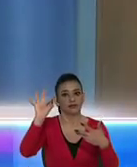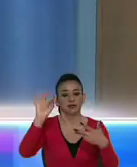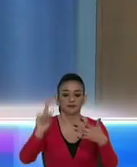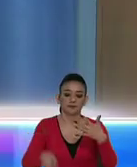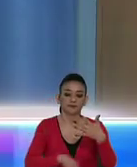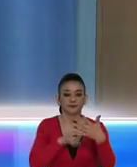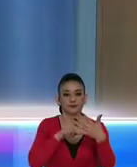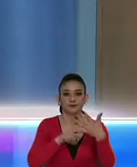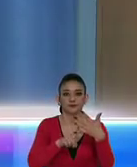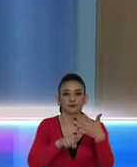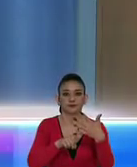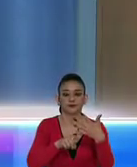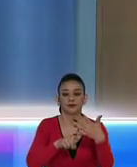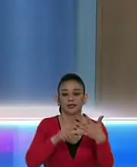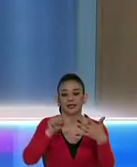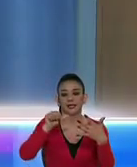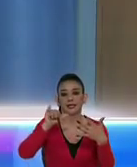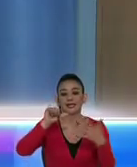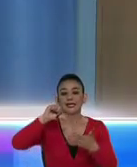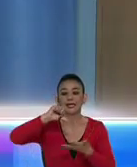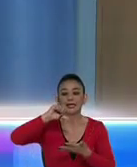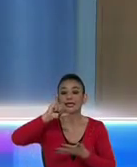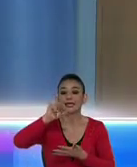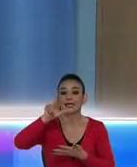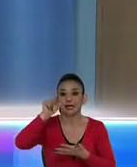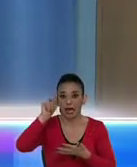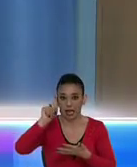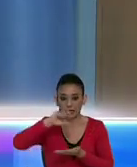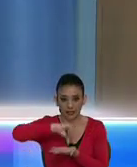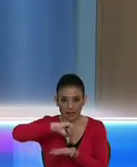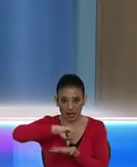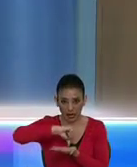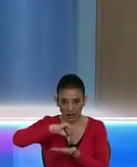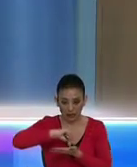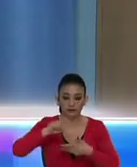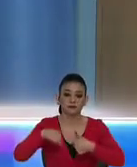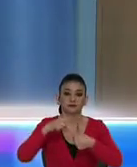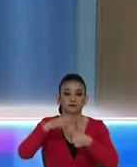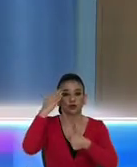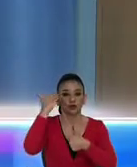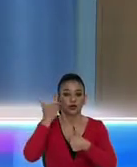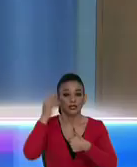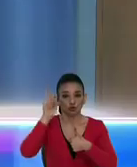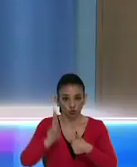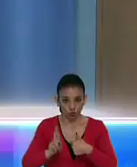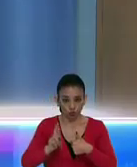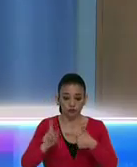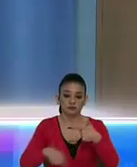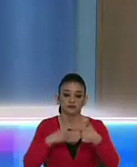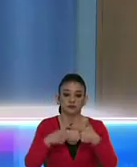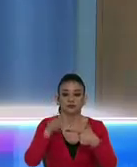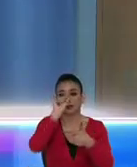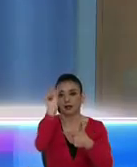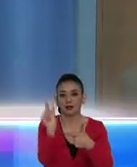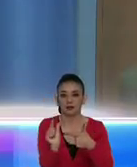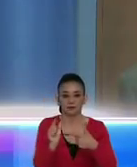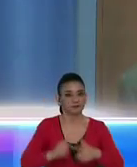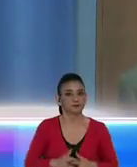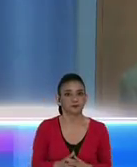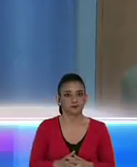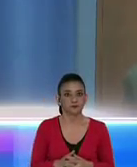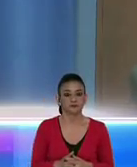República Islámica de Irán, la República de Corea del Sur y la República de Italia. Es un